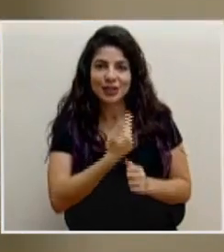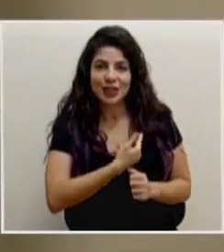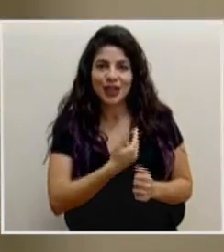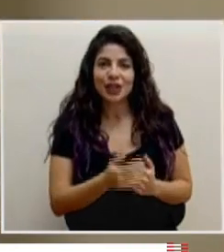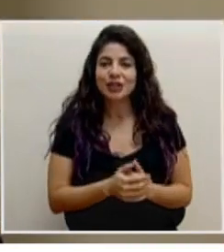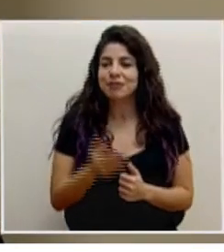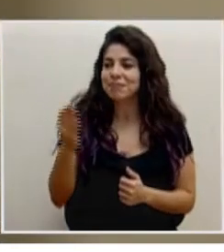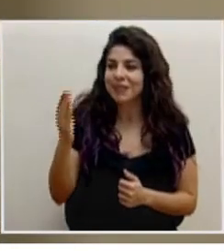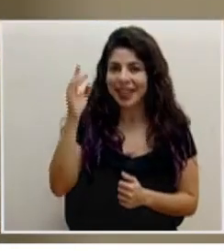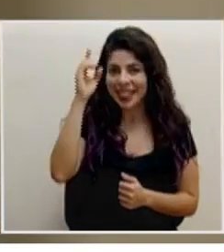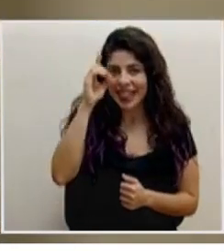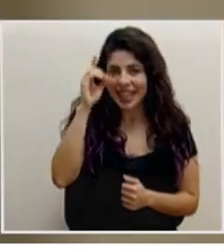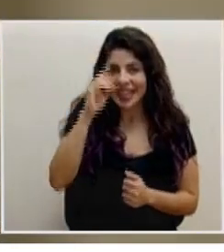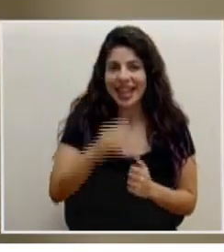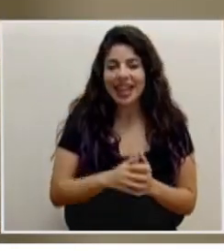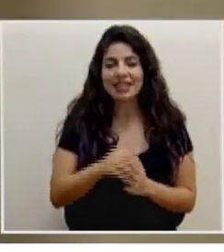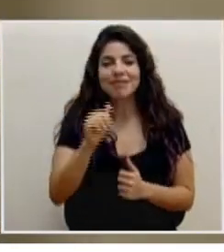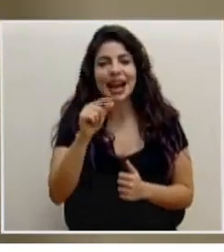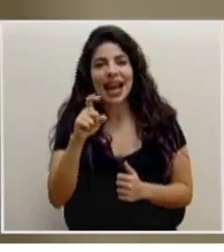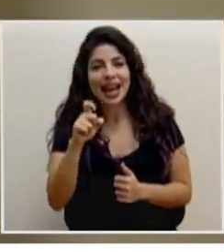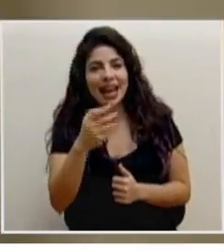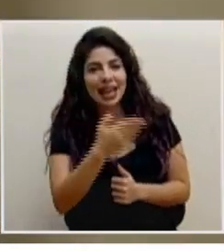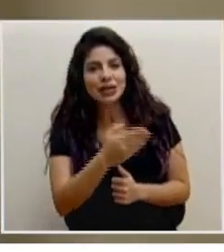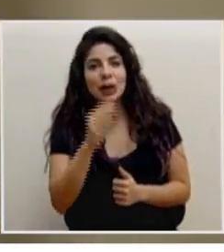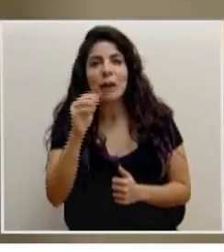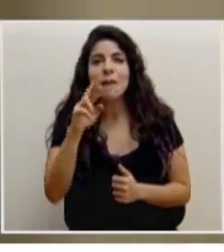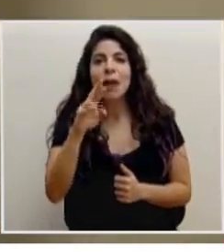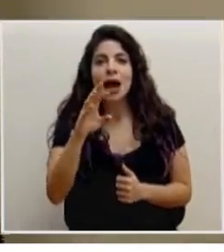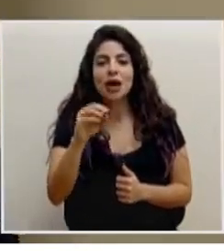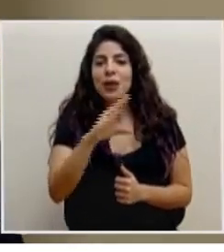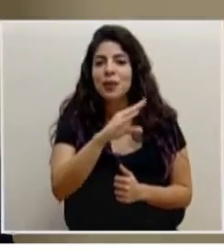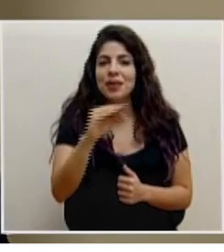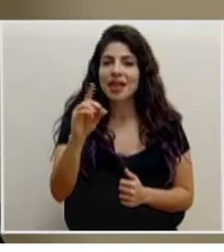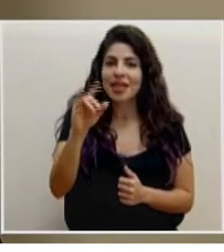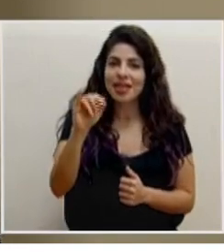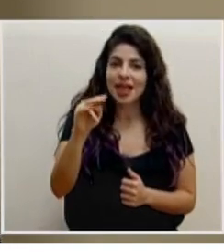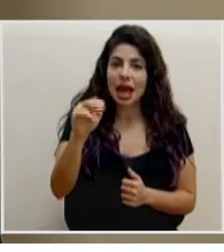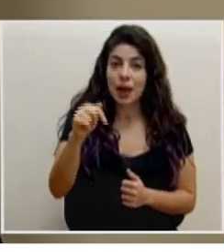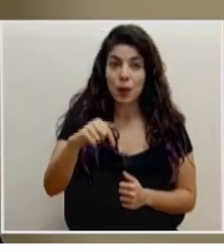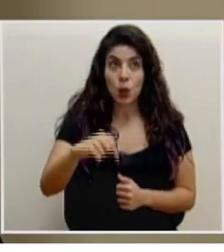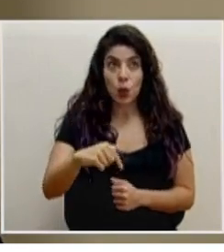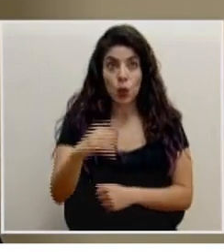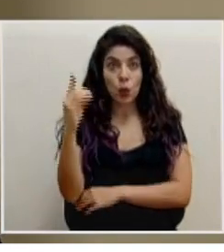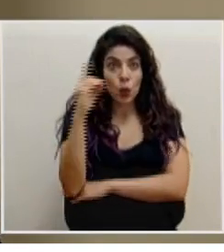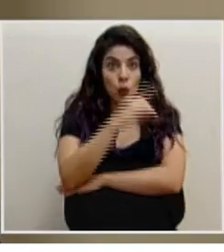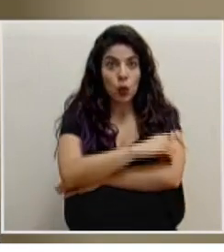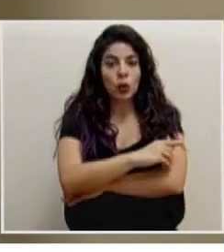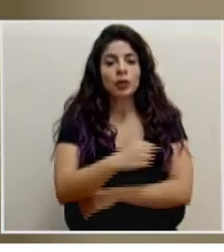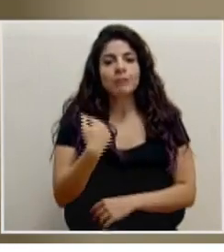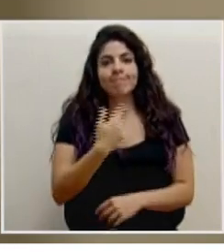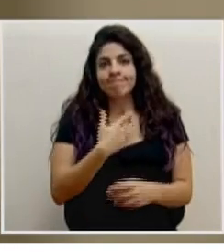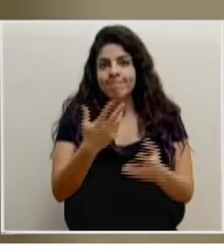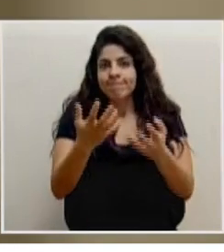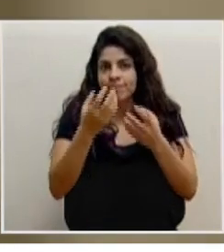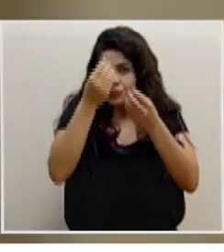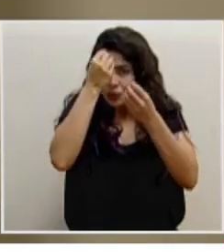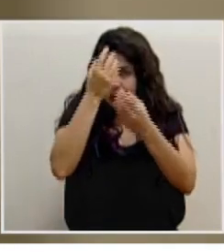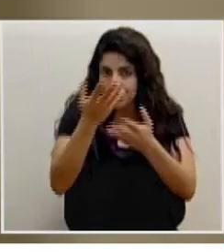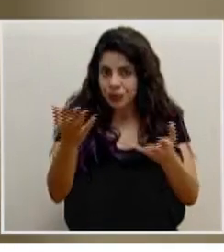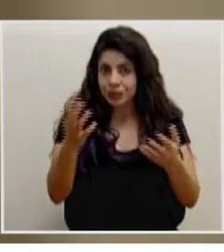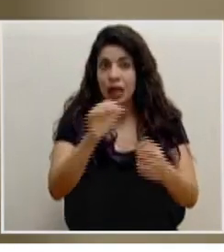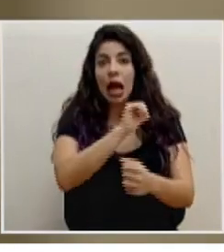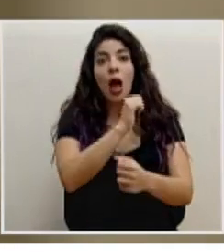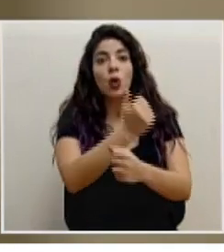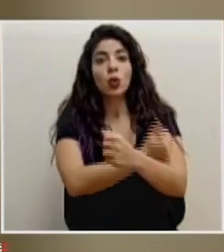Daniel, don Alex, don Mario y doña Diana. El día de hoy queremos anunciar, y las